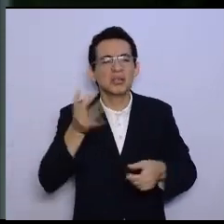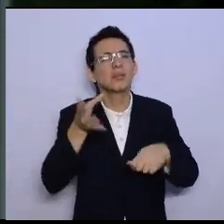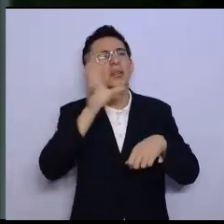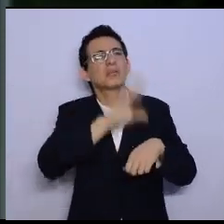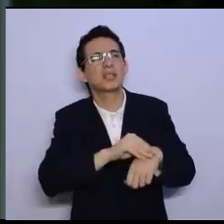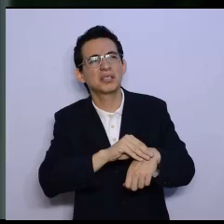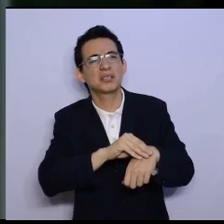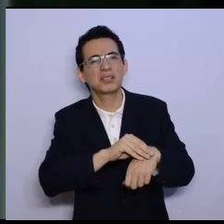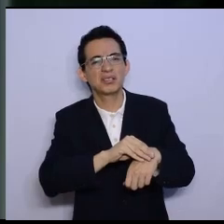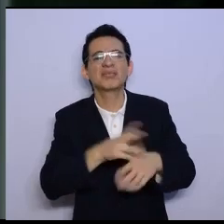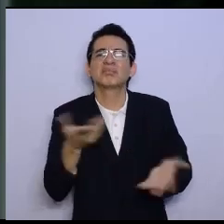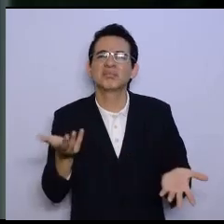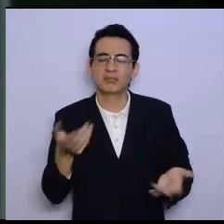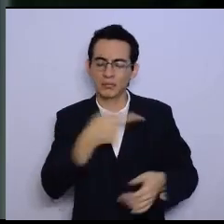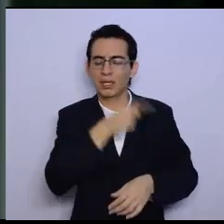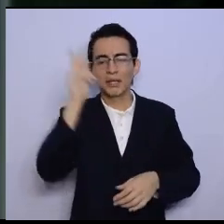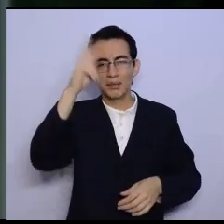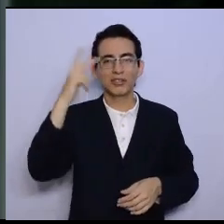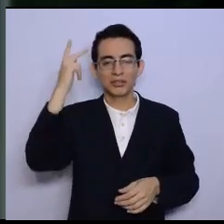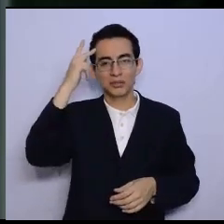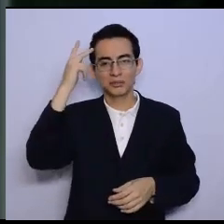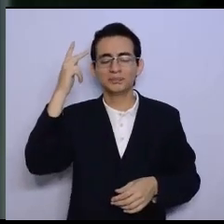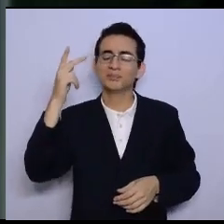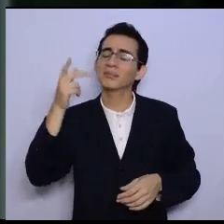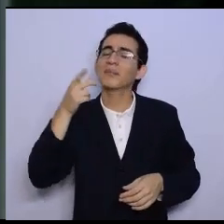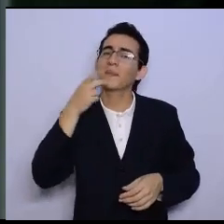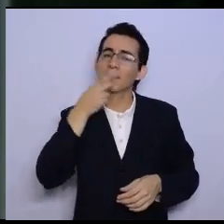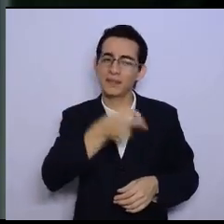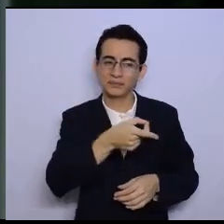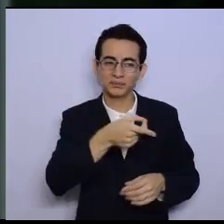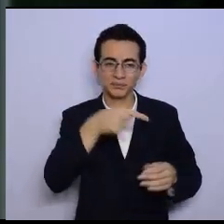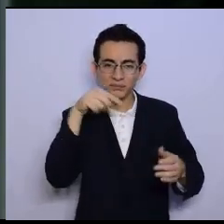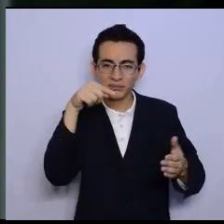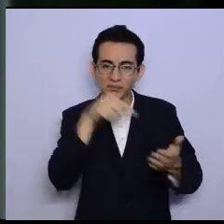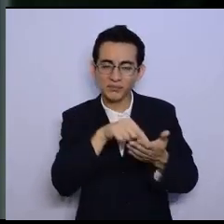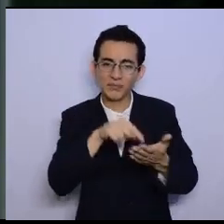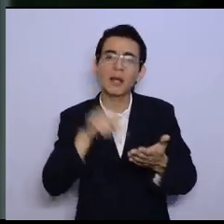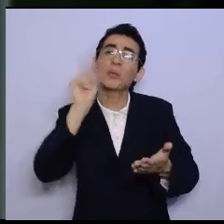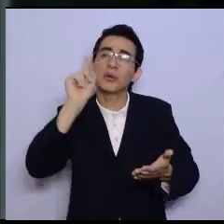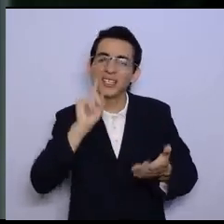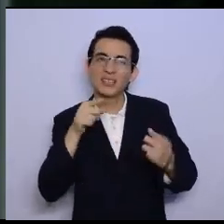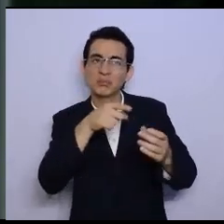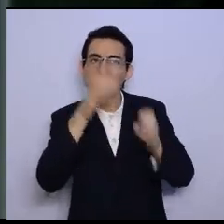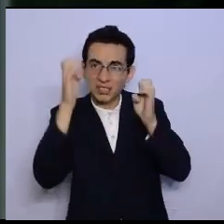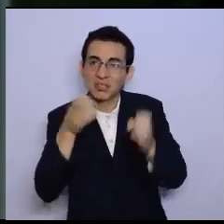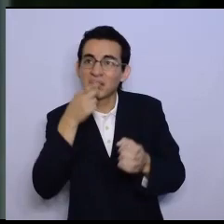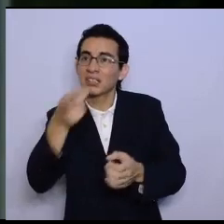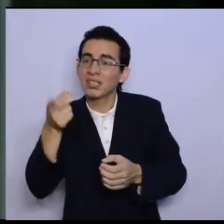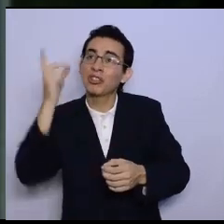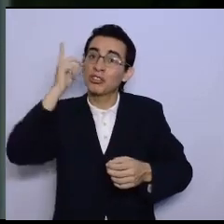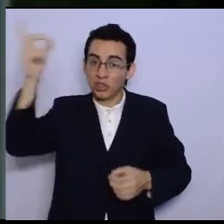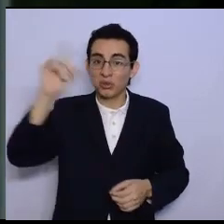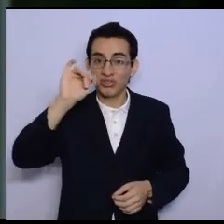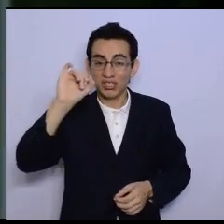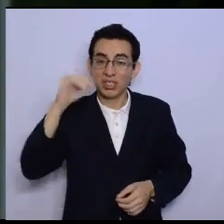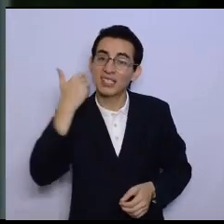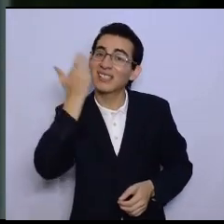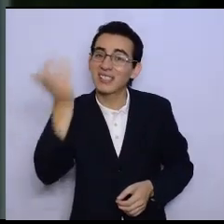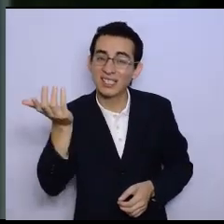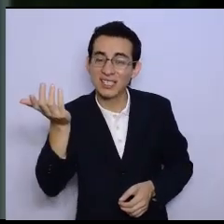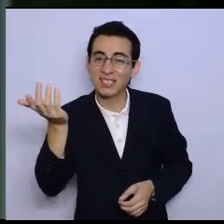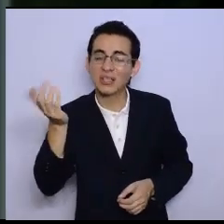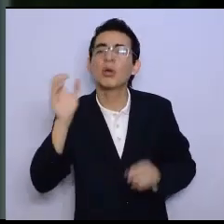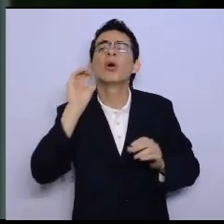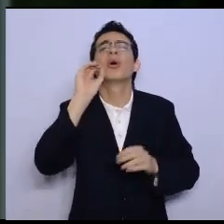tiene algo que decir Dios. Dice, ¿está escrito que esto sucedería? Pues no, ¿verdad?